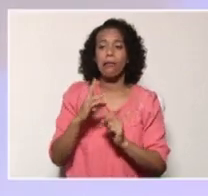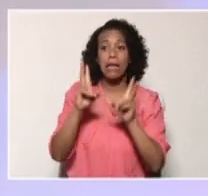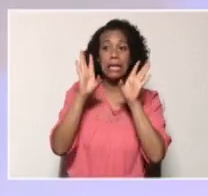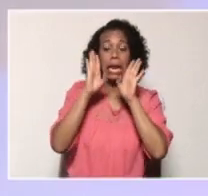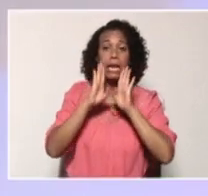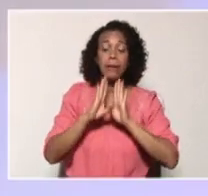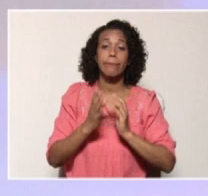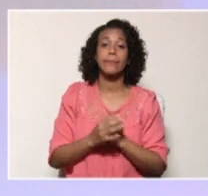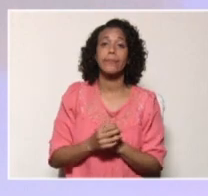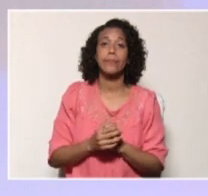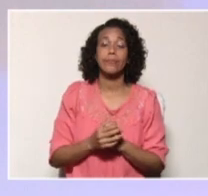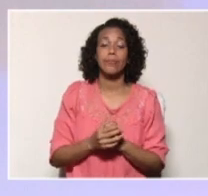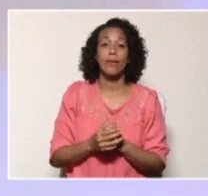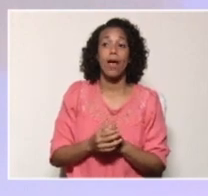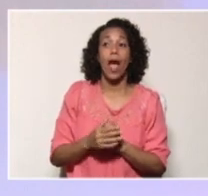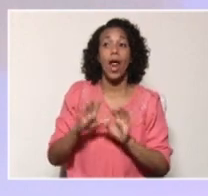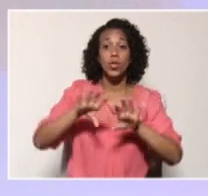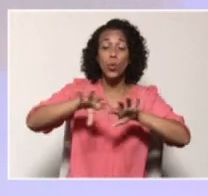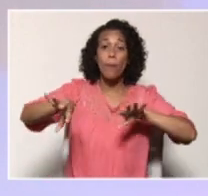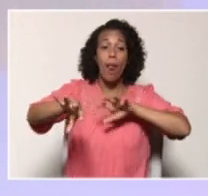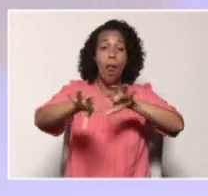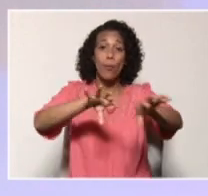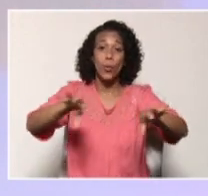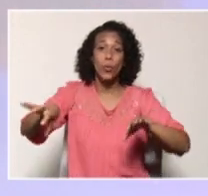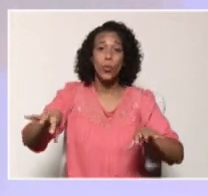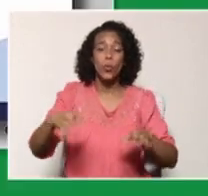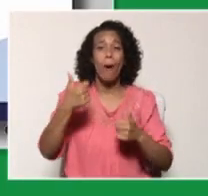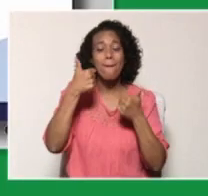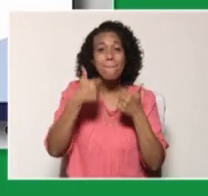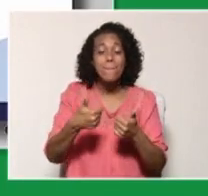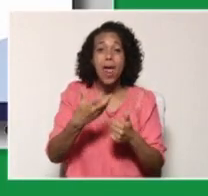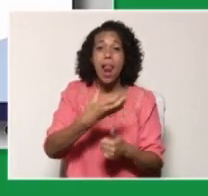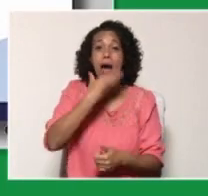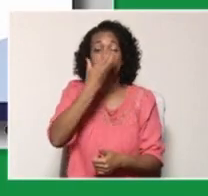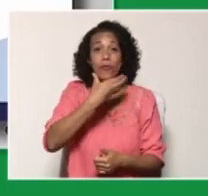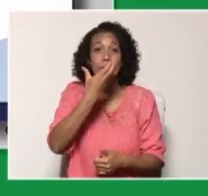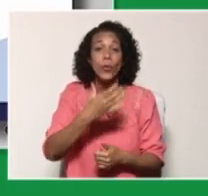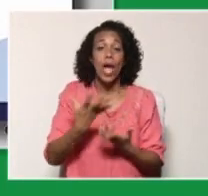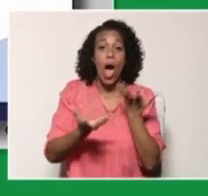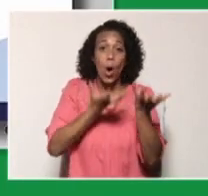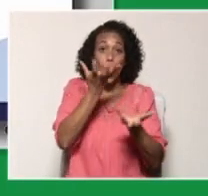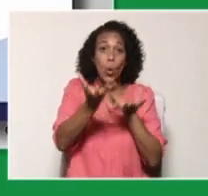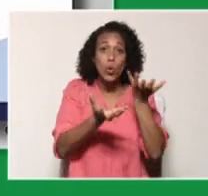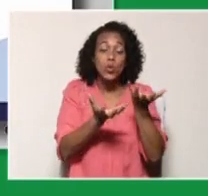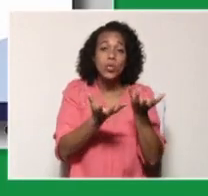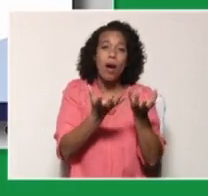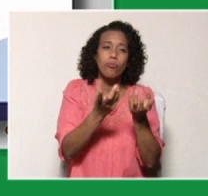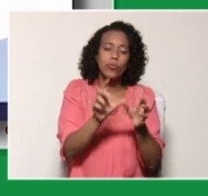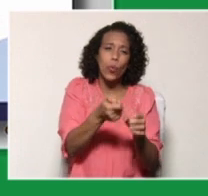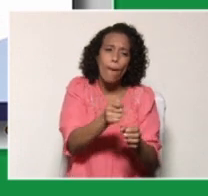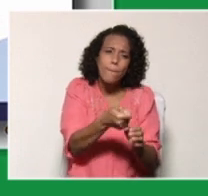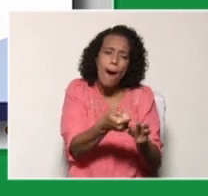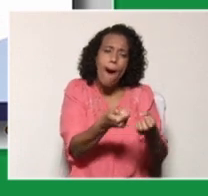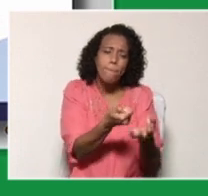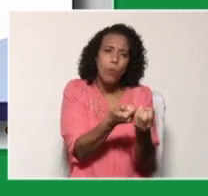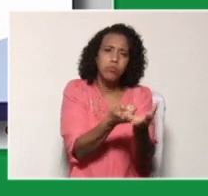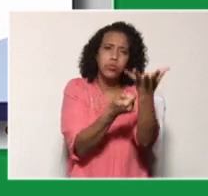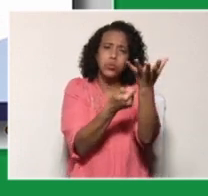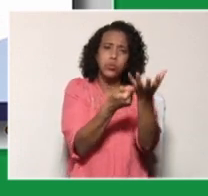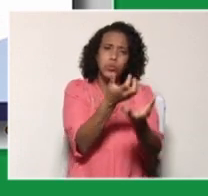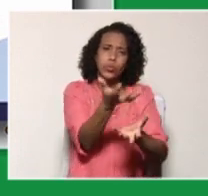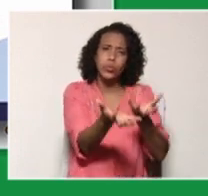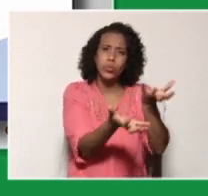superficie antes de esto, también separar los productos, lavar bien las frutas, cocinar a una temperatura adecuada ya estos